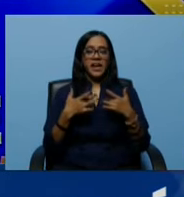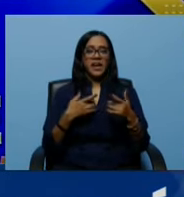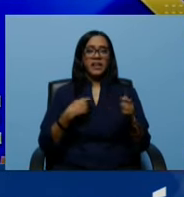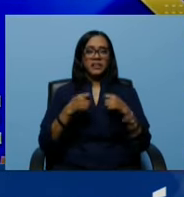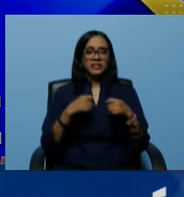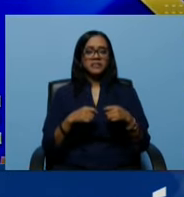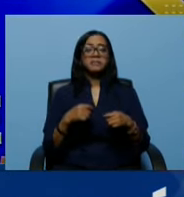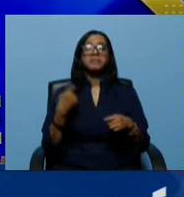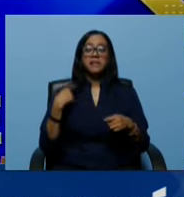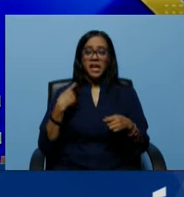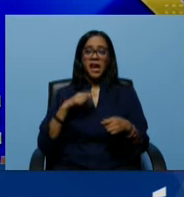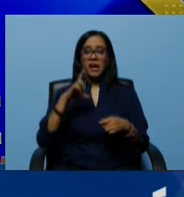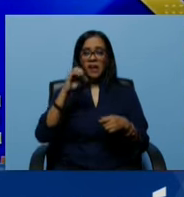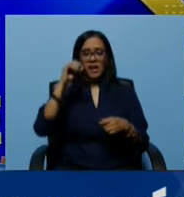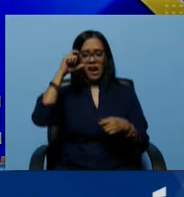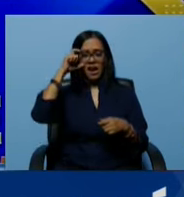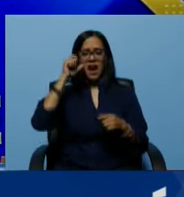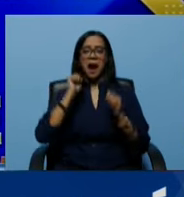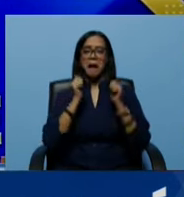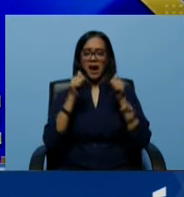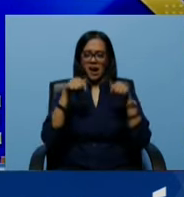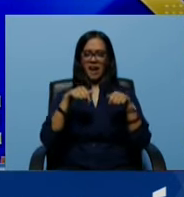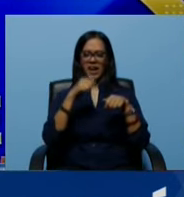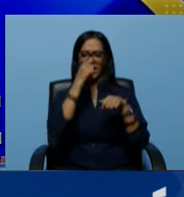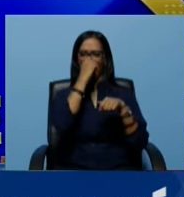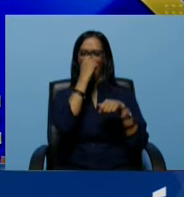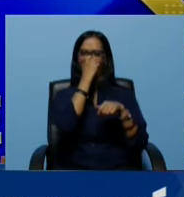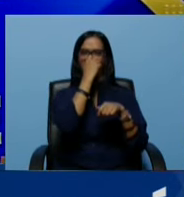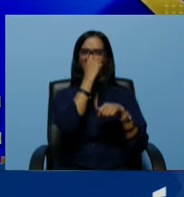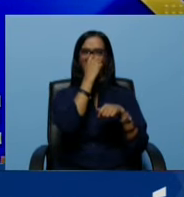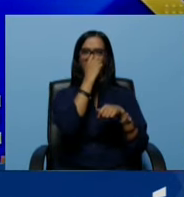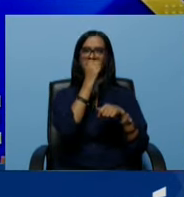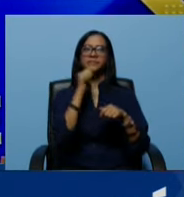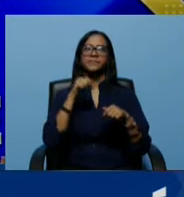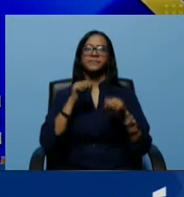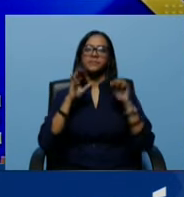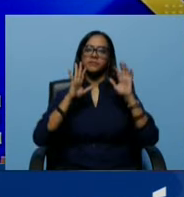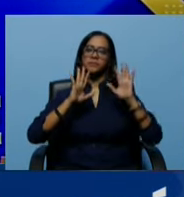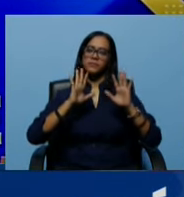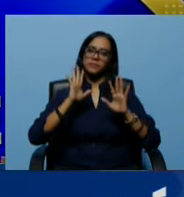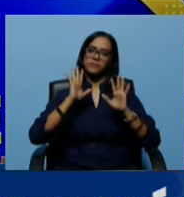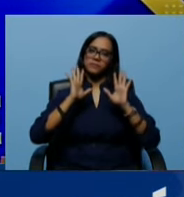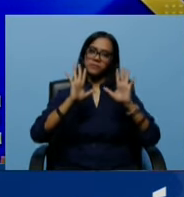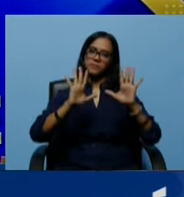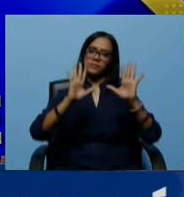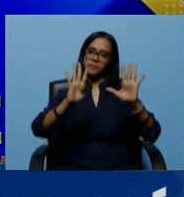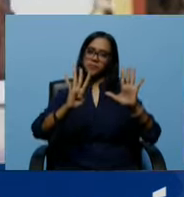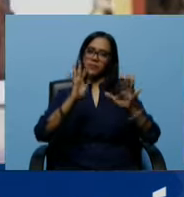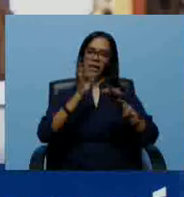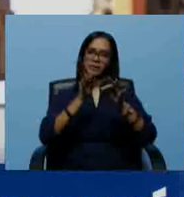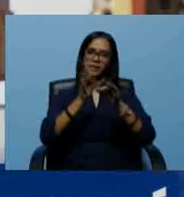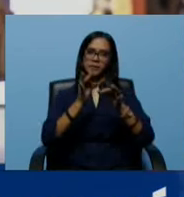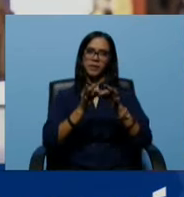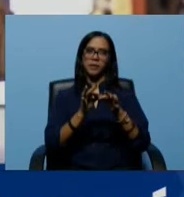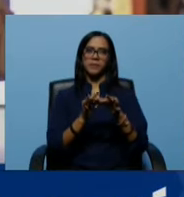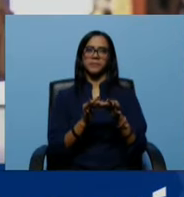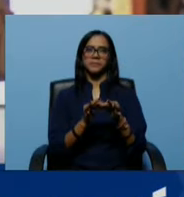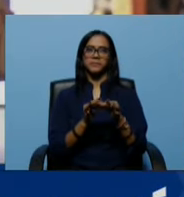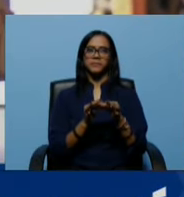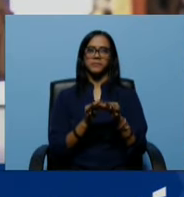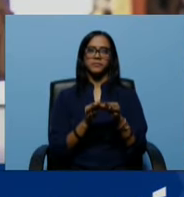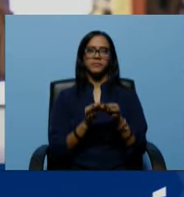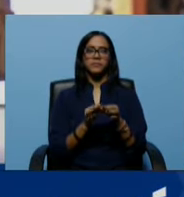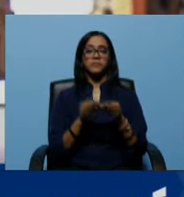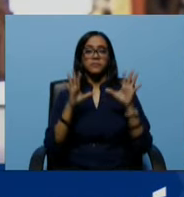tienen 30 días a partir de hoy para presentarlo. Hoy estamos a 19 de septiembre.